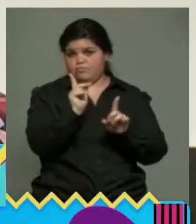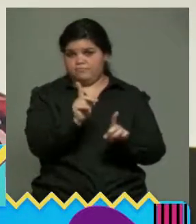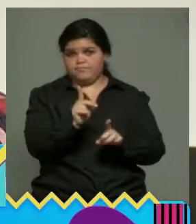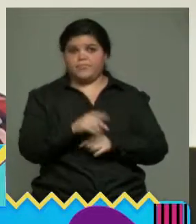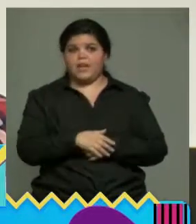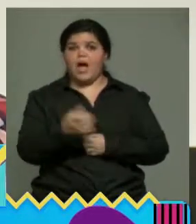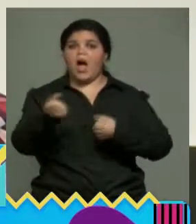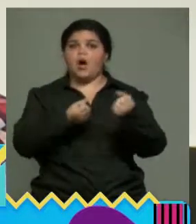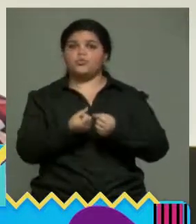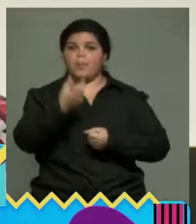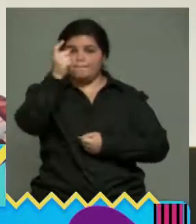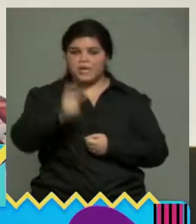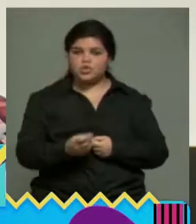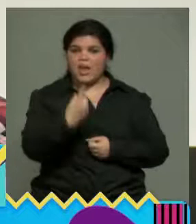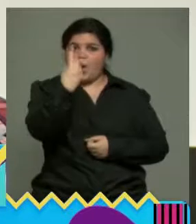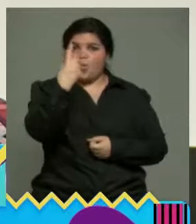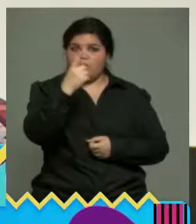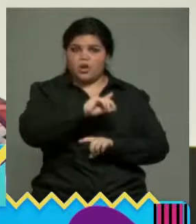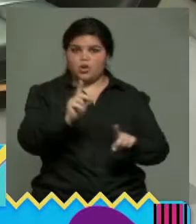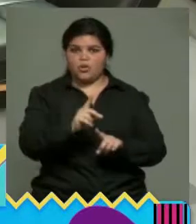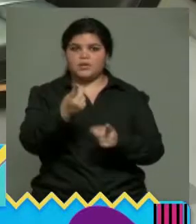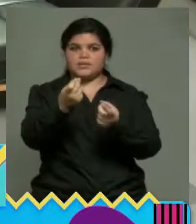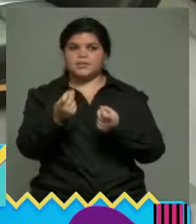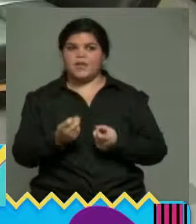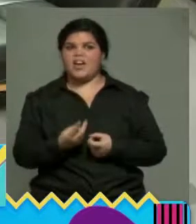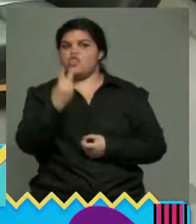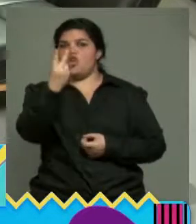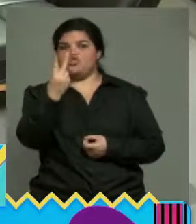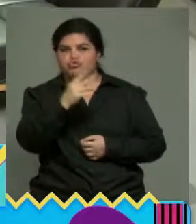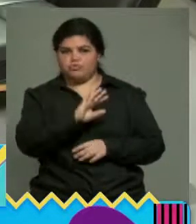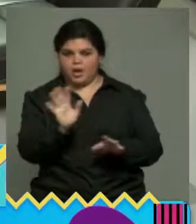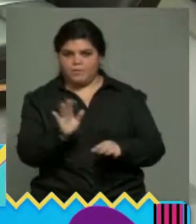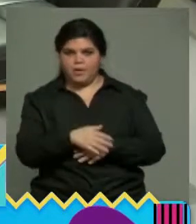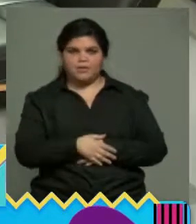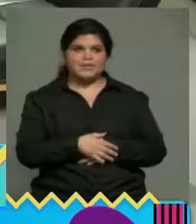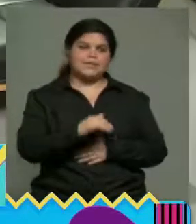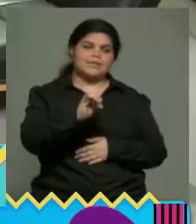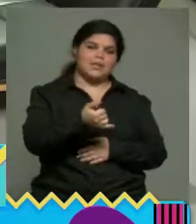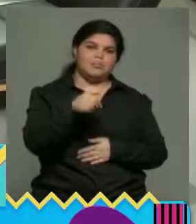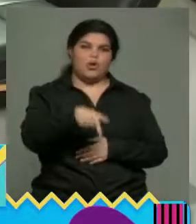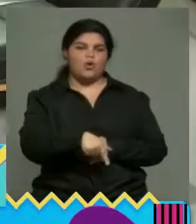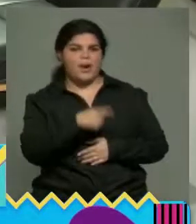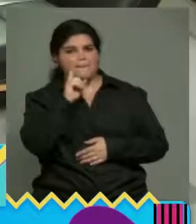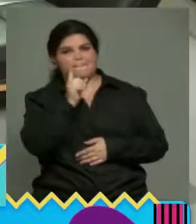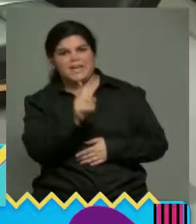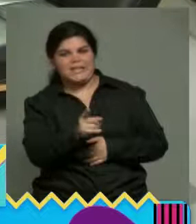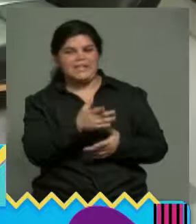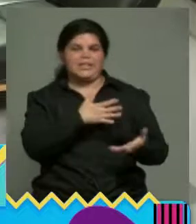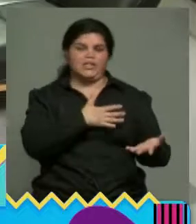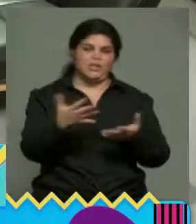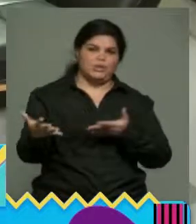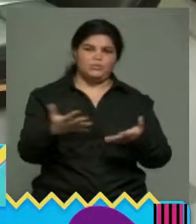sola persona el uso del auto, sino que tenía que ir mínimo 2 personas. Hacer pool, pero ahora con la inseguridad, con todo, digamos, un sistema